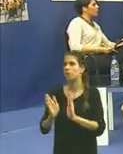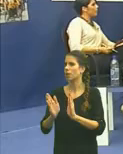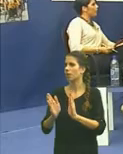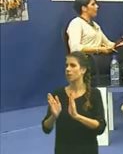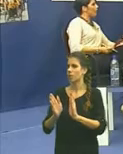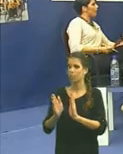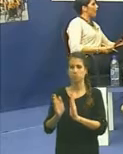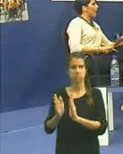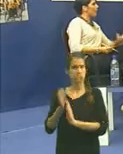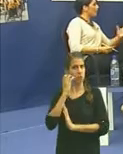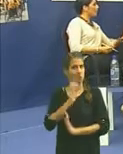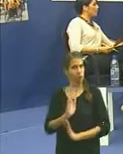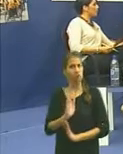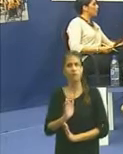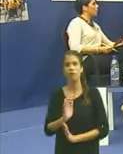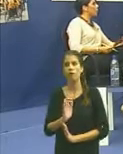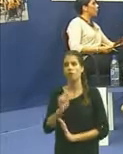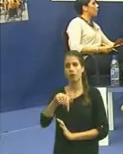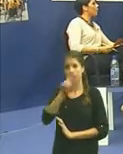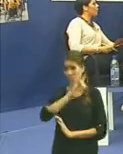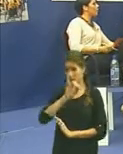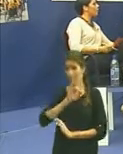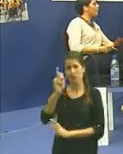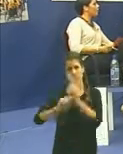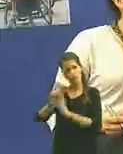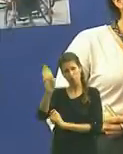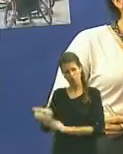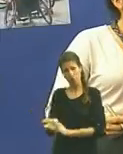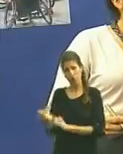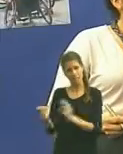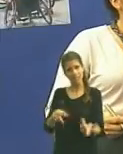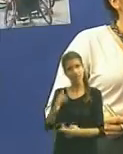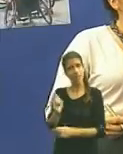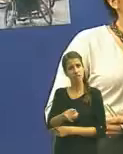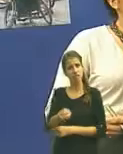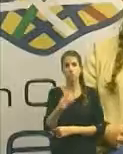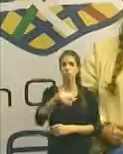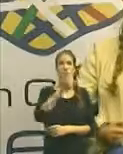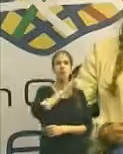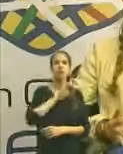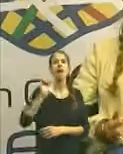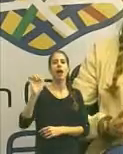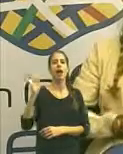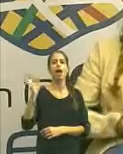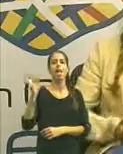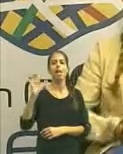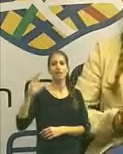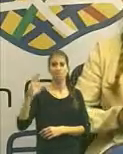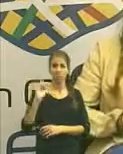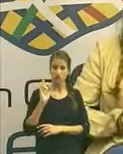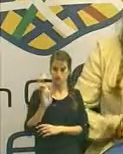muy visto en Canarias? ¿Hay más asociaciones como estas aquí? No, en Canarias solo existe AFTEC, que se